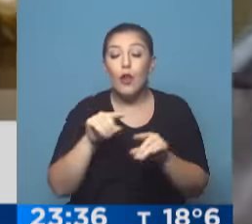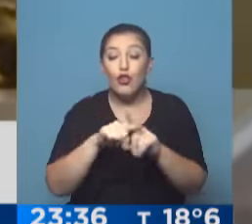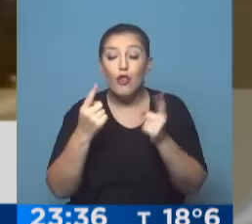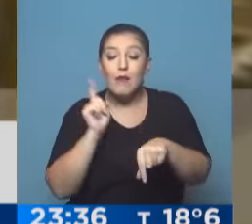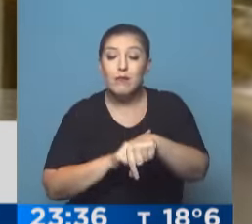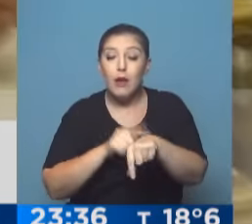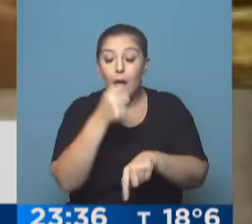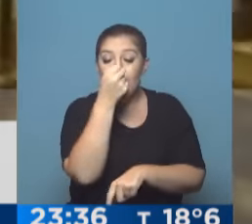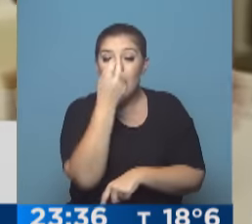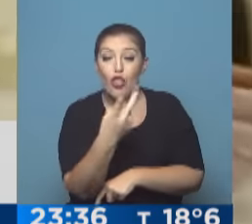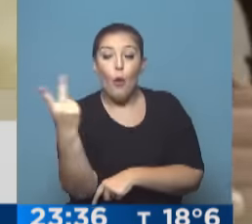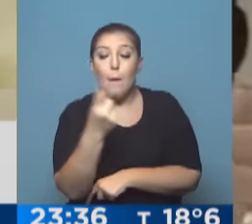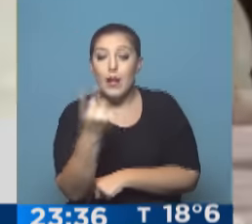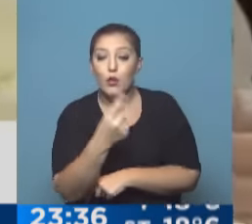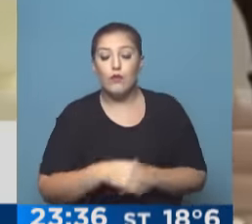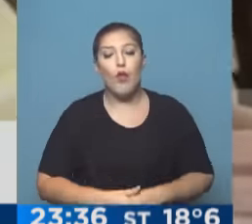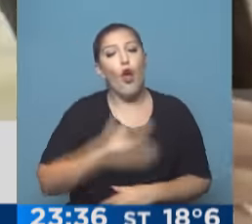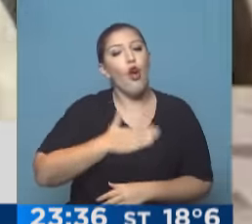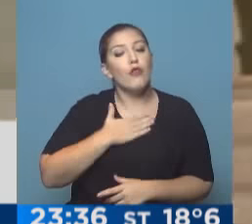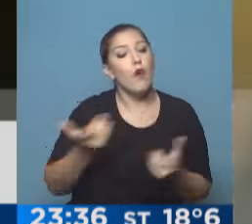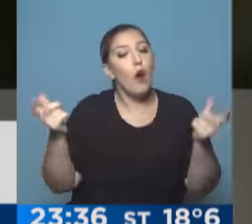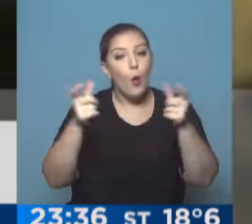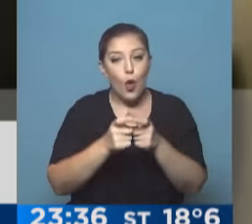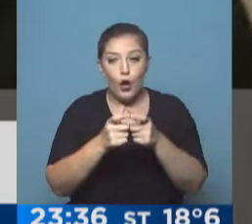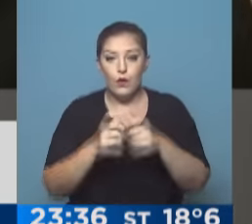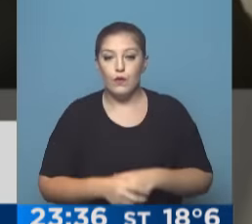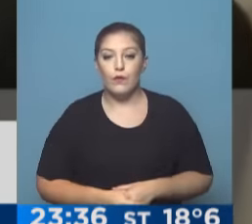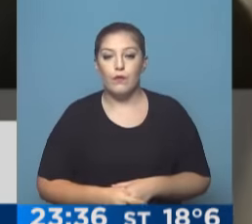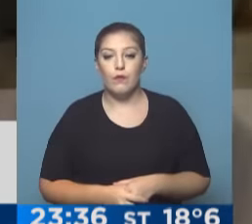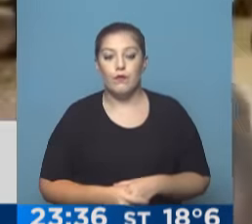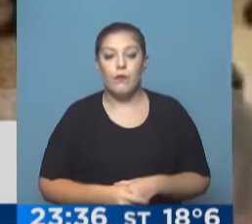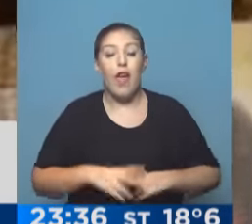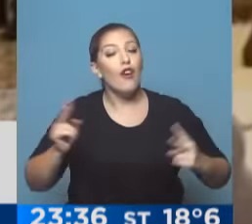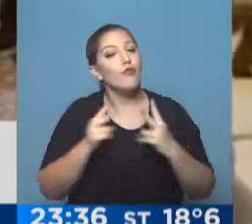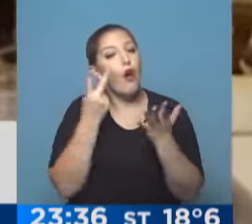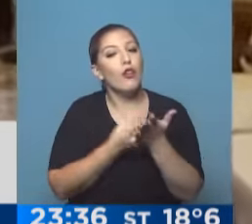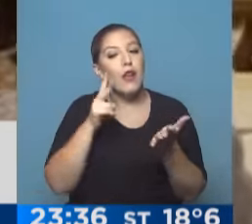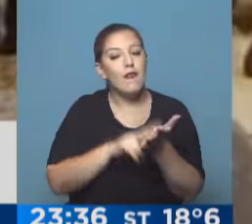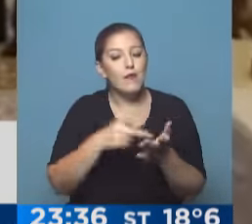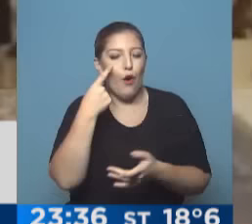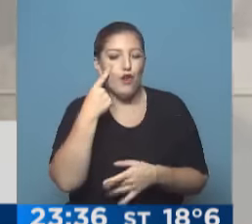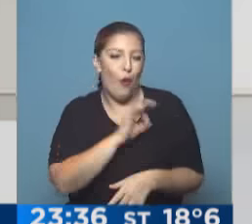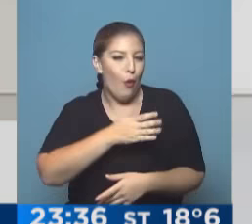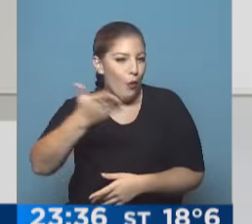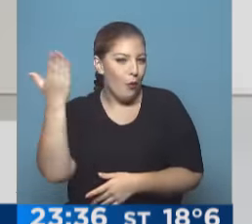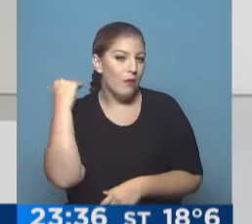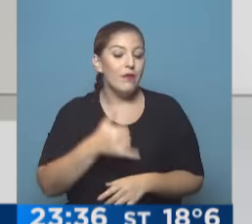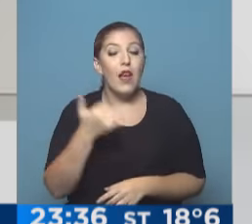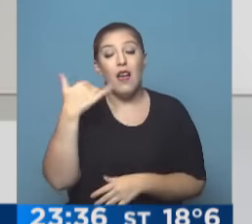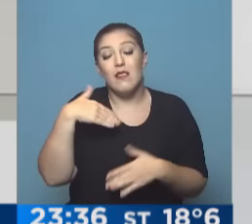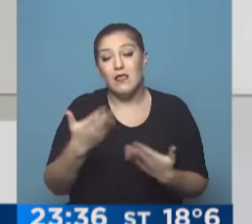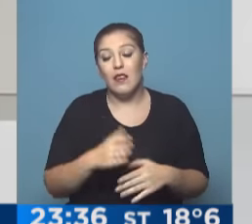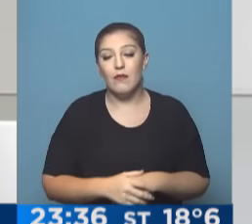22 minutos muy contento de la reunión es volver a reencontrarnos dos viejos conocidos así que